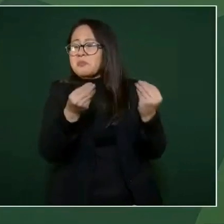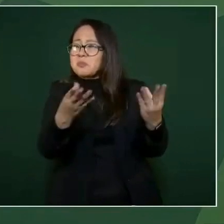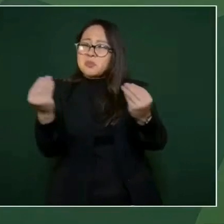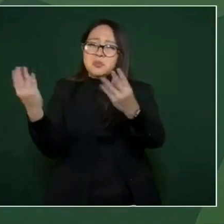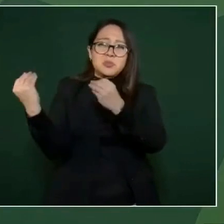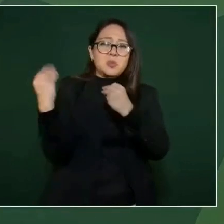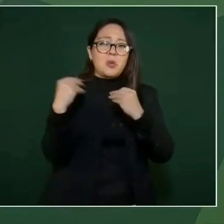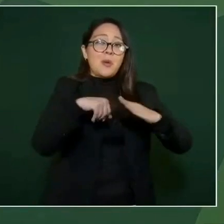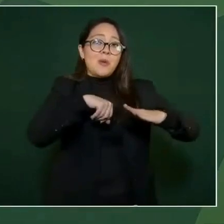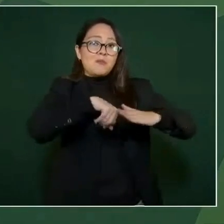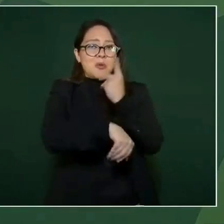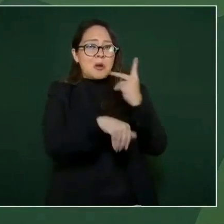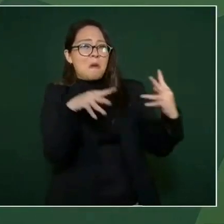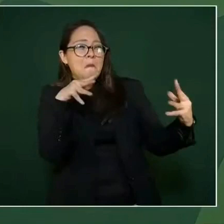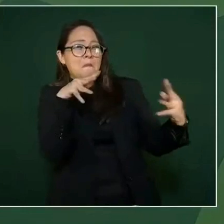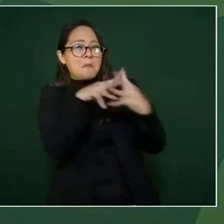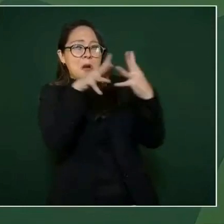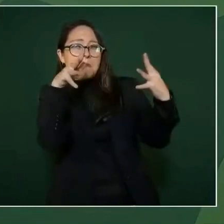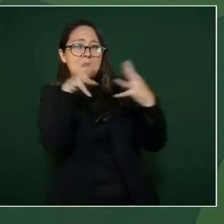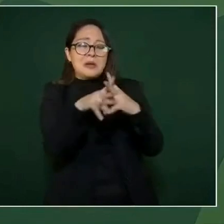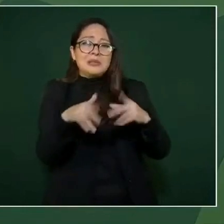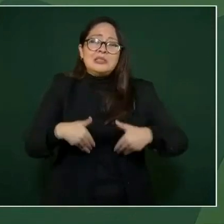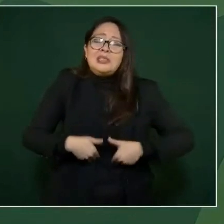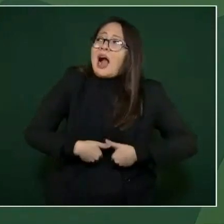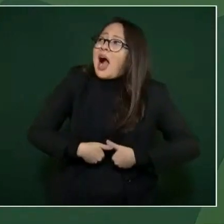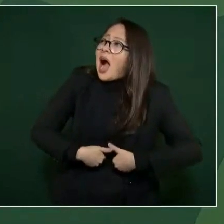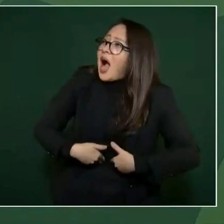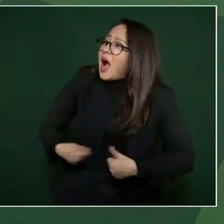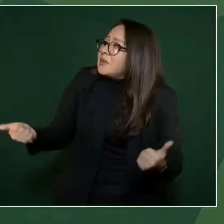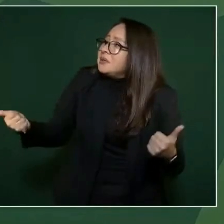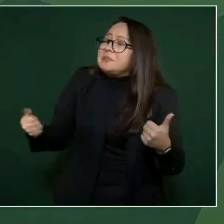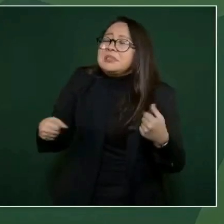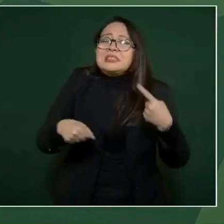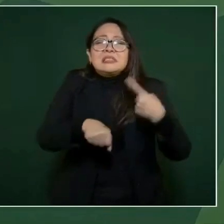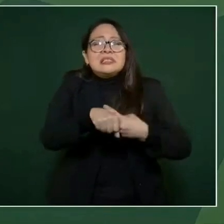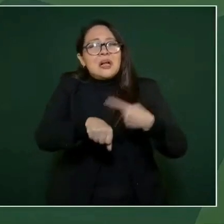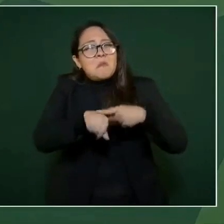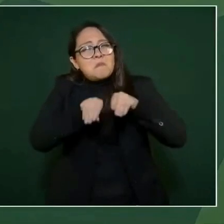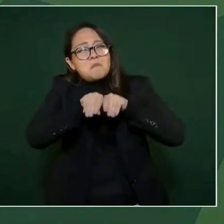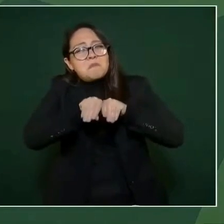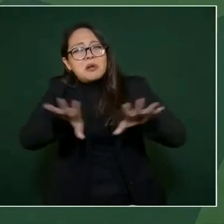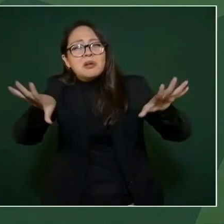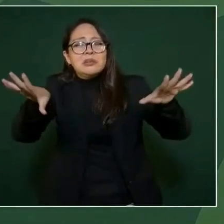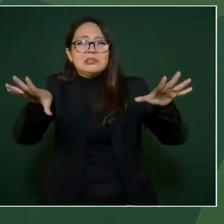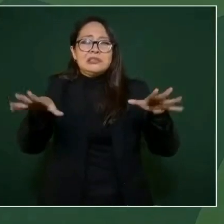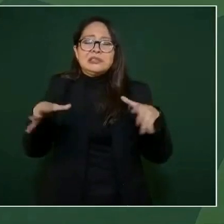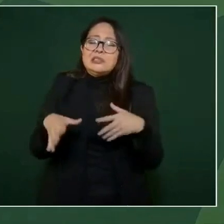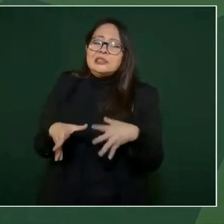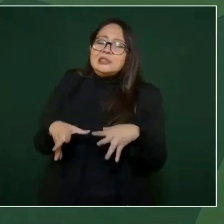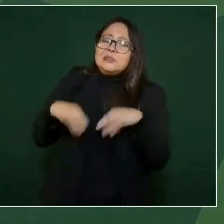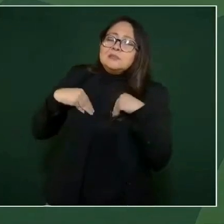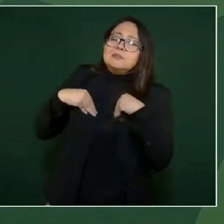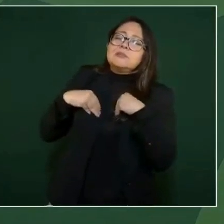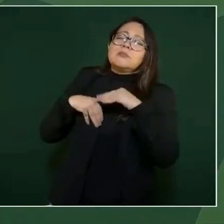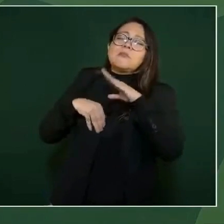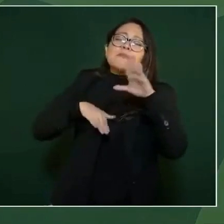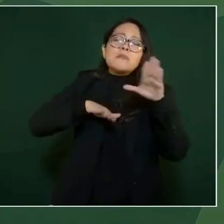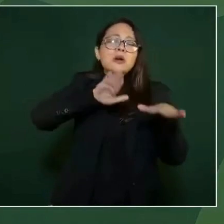tanto por la violencia como por el hambre, las epidemias. Y sí hay un